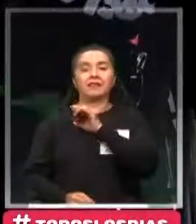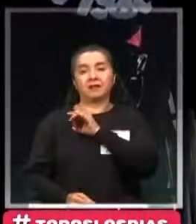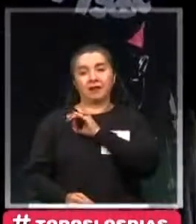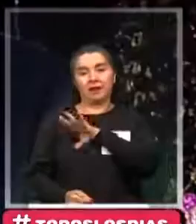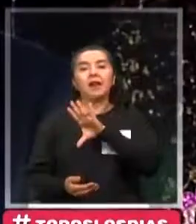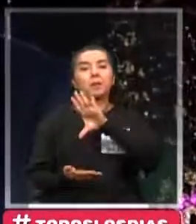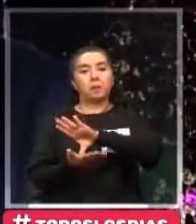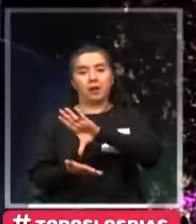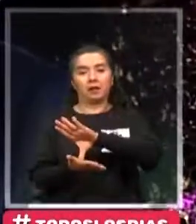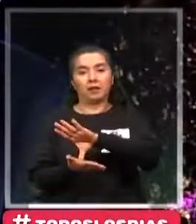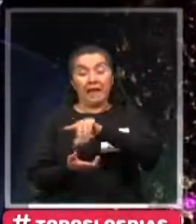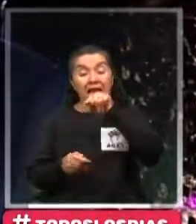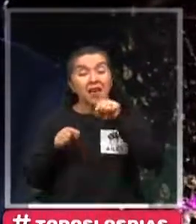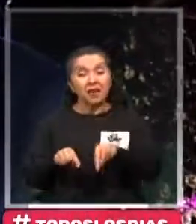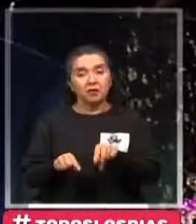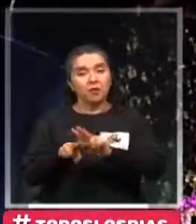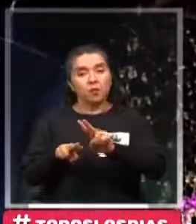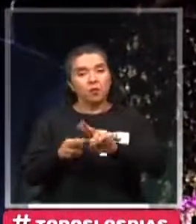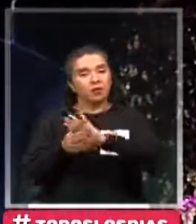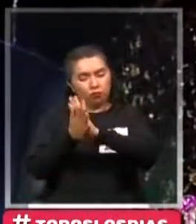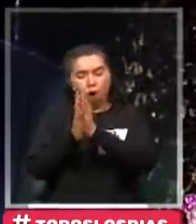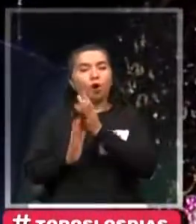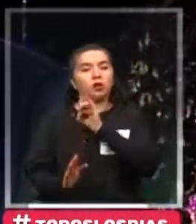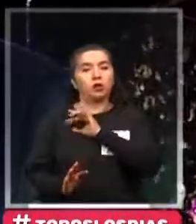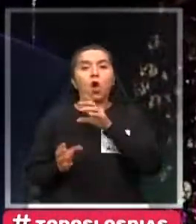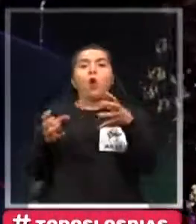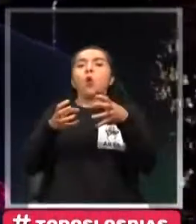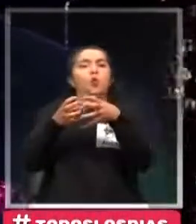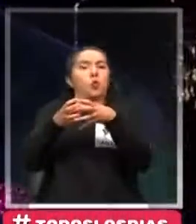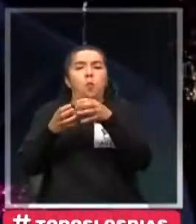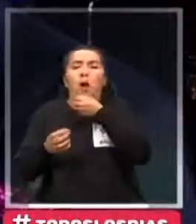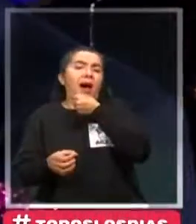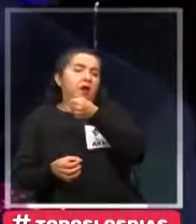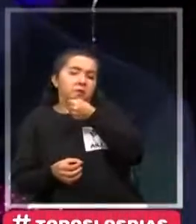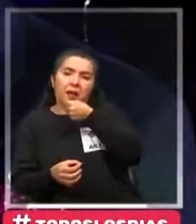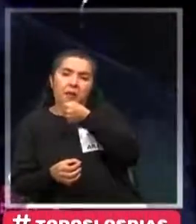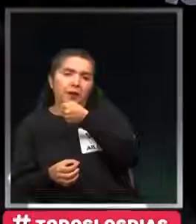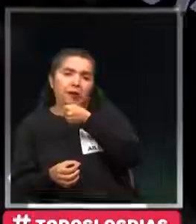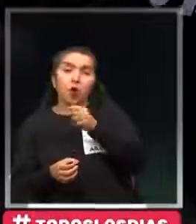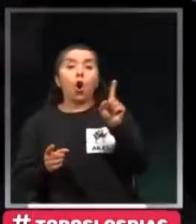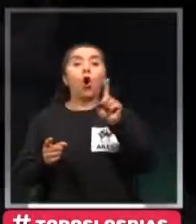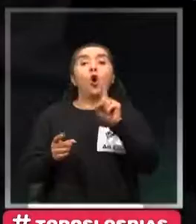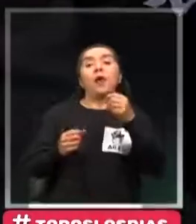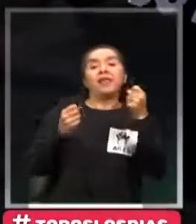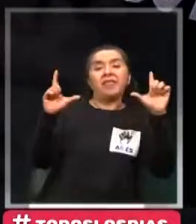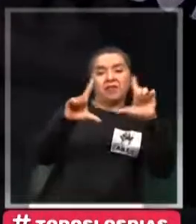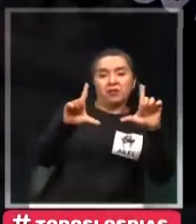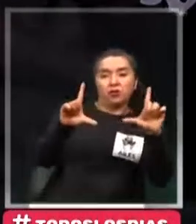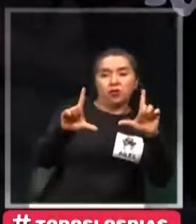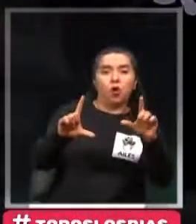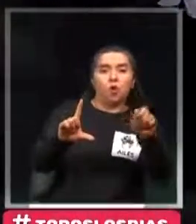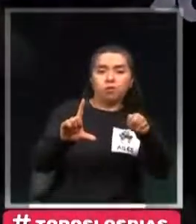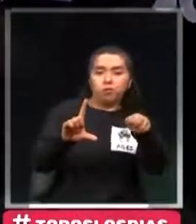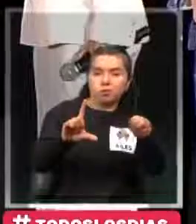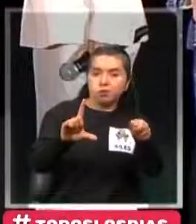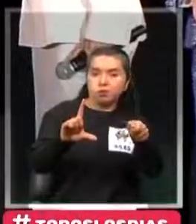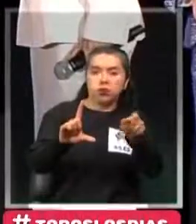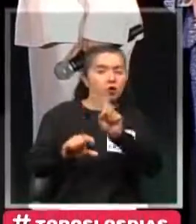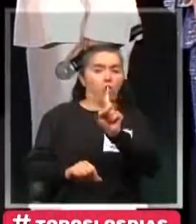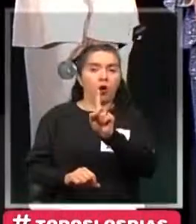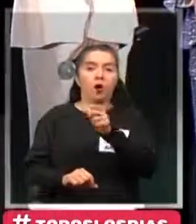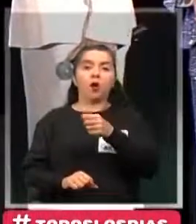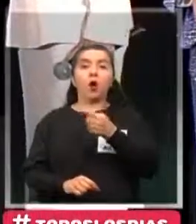lo hizo todo Chile. No lo hizo un grupo de artistas, no lo hizo un canal de televisión, no lo hicieron